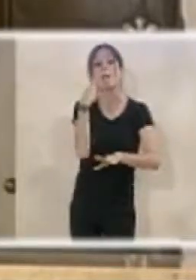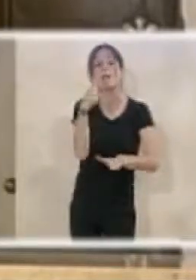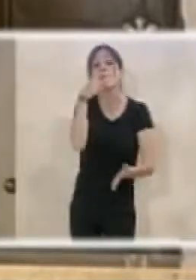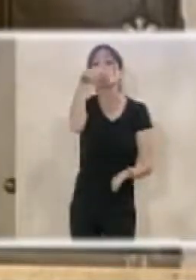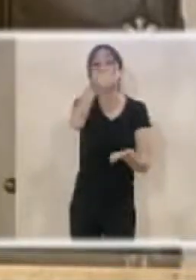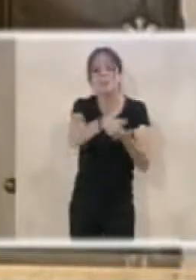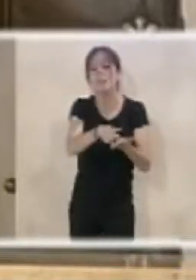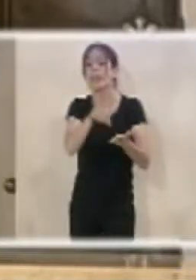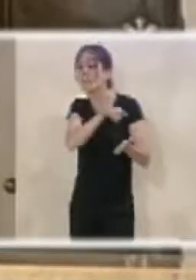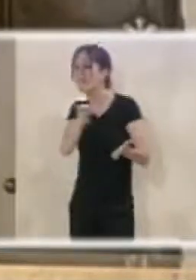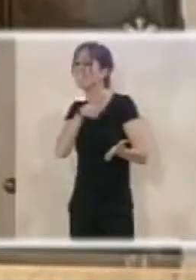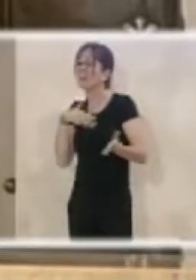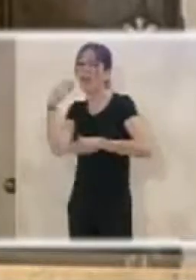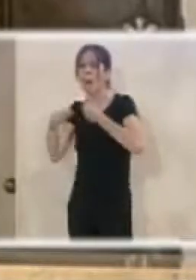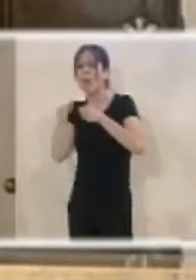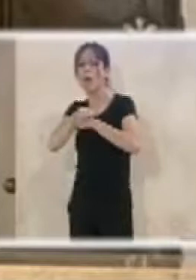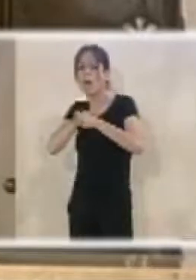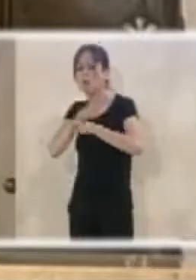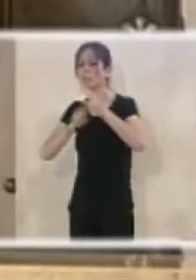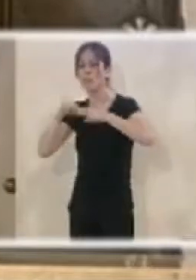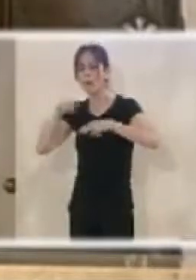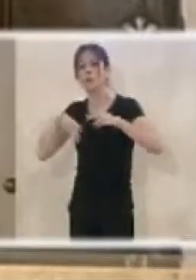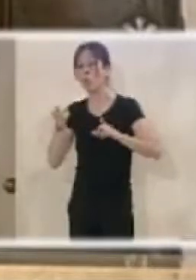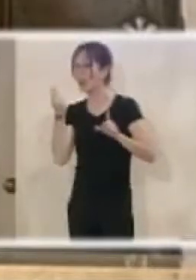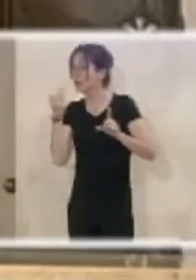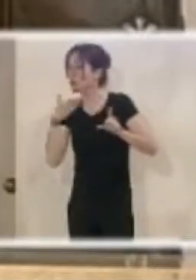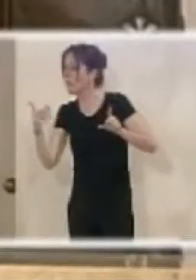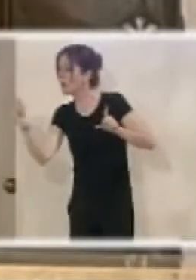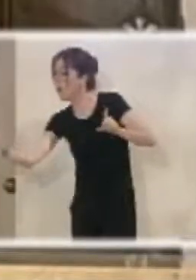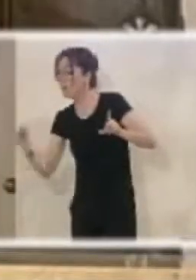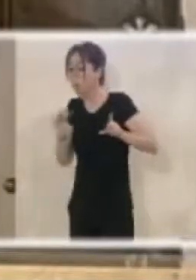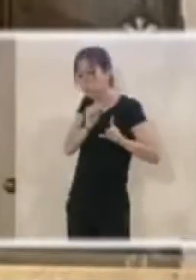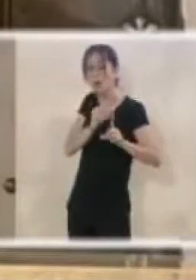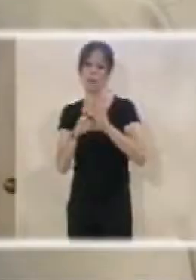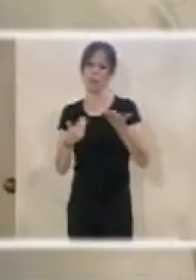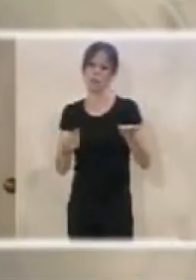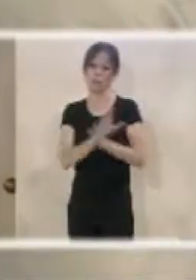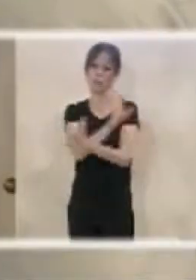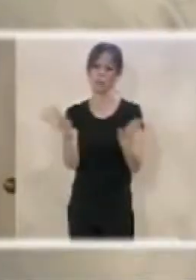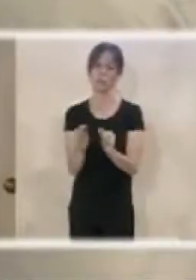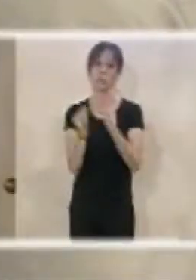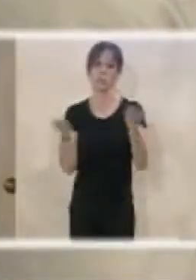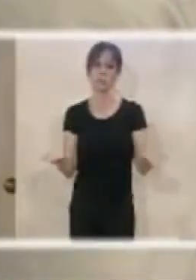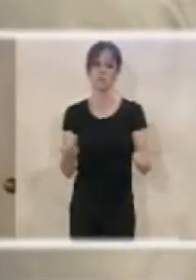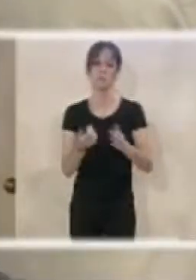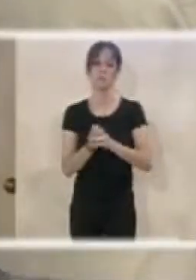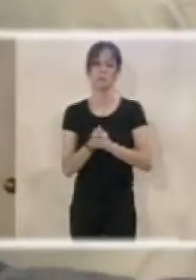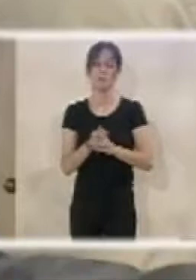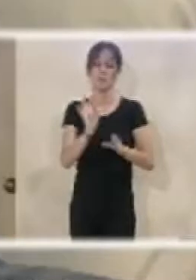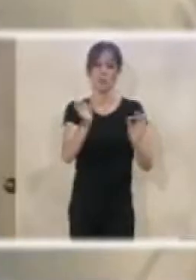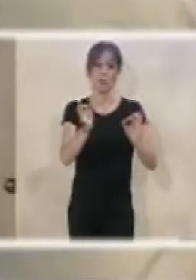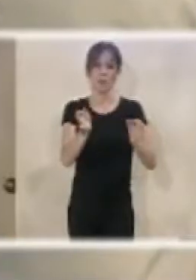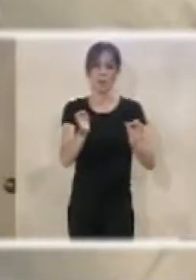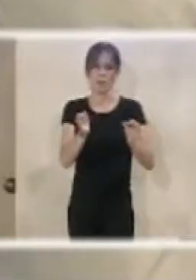dicho pues, que les gustaría que se realizase, y nosotros estamos reinvirtiendo el dinero para que no se deje nada sin gastar. A pesar de todo, de